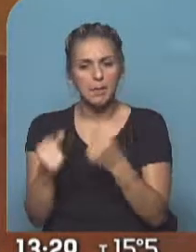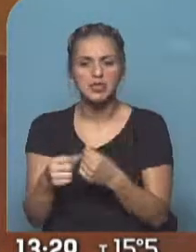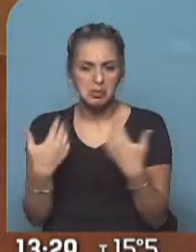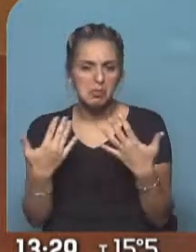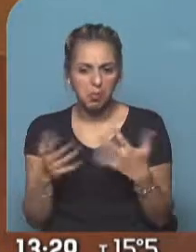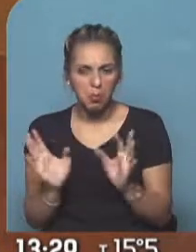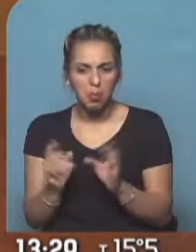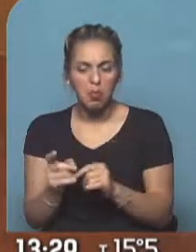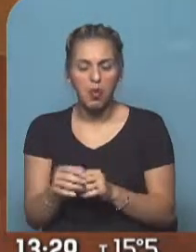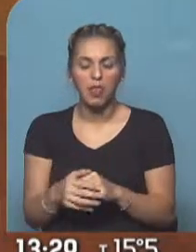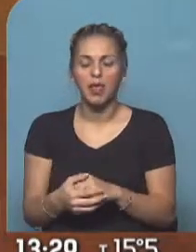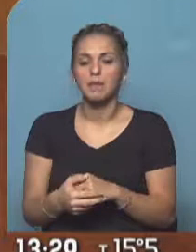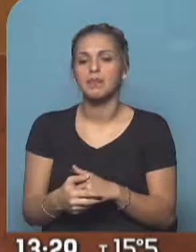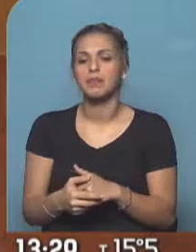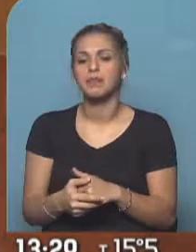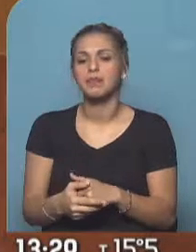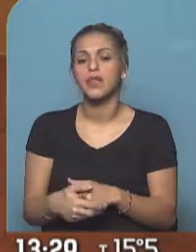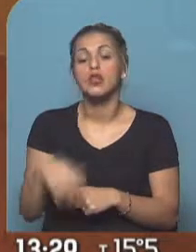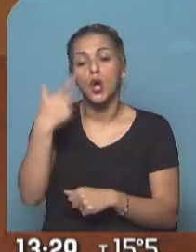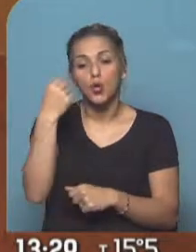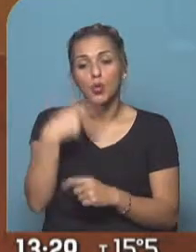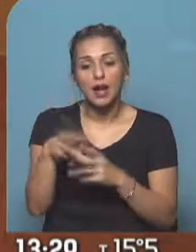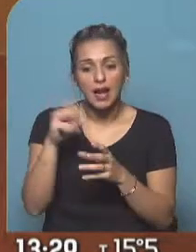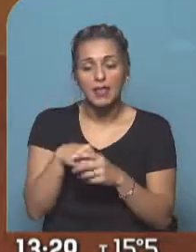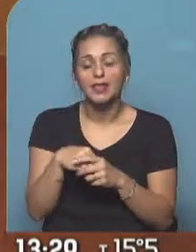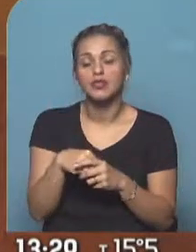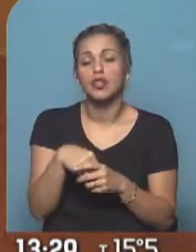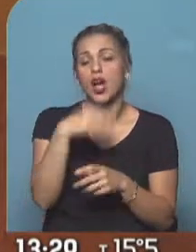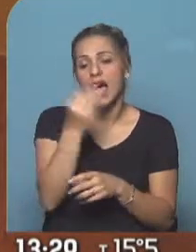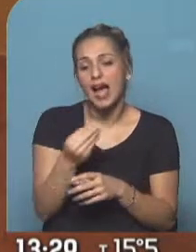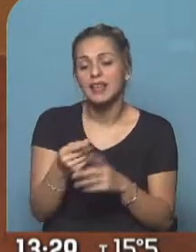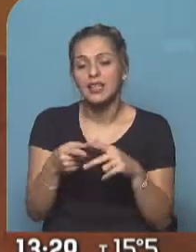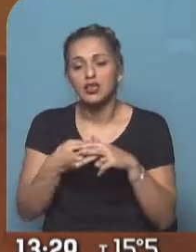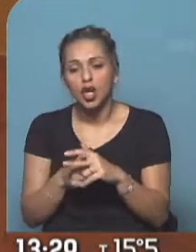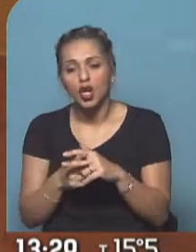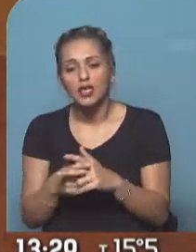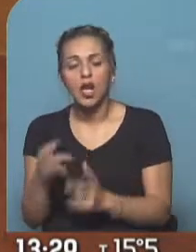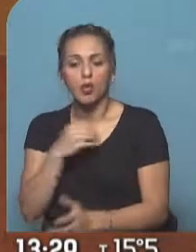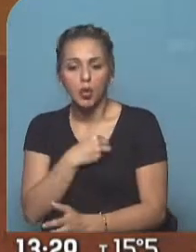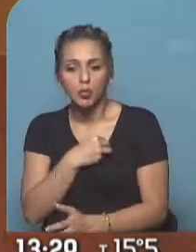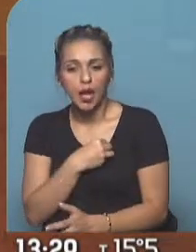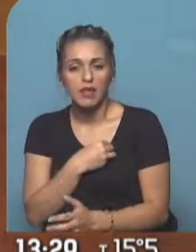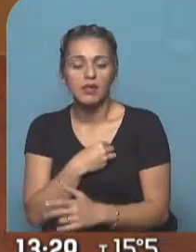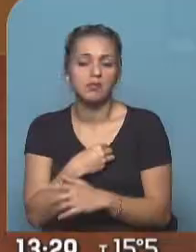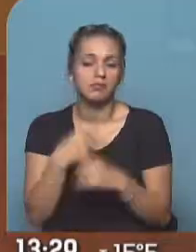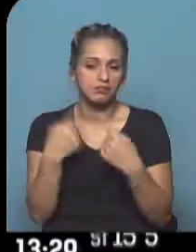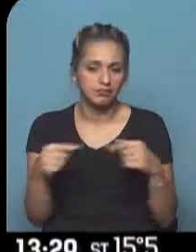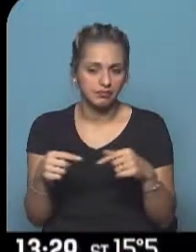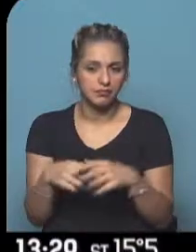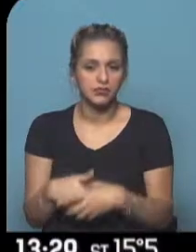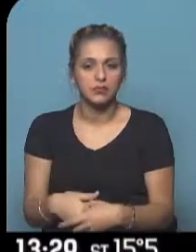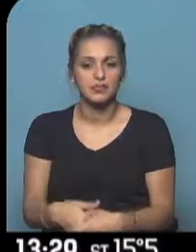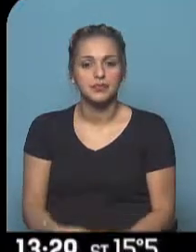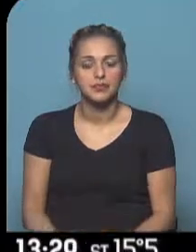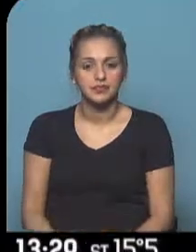accesibles. Una feria que combina arte con tecnología, con solidaridad y con sustentabilidad.